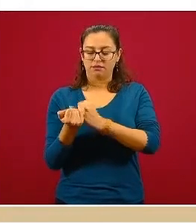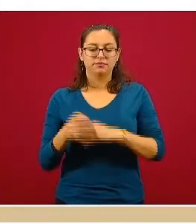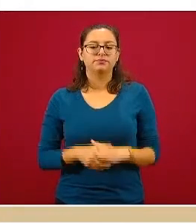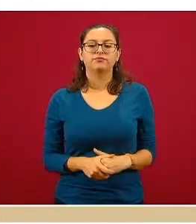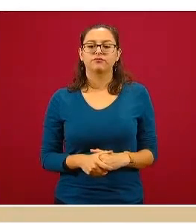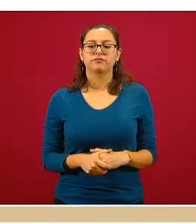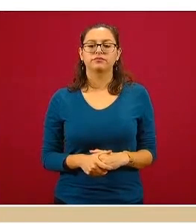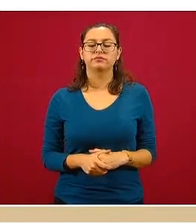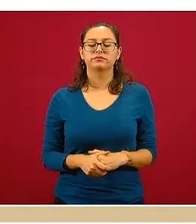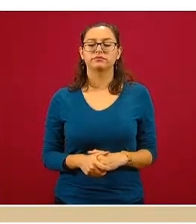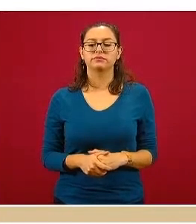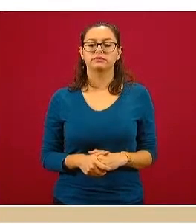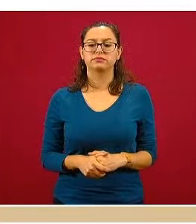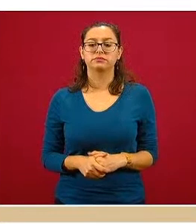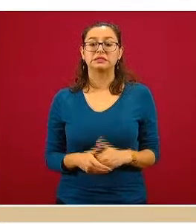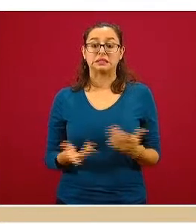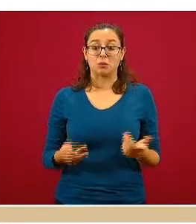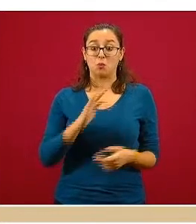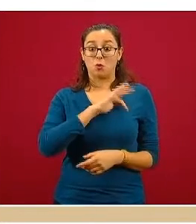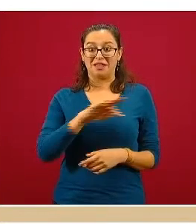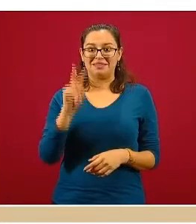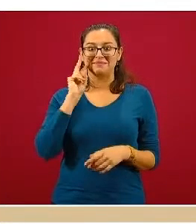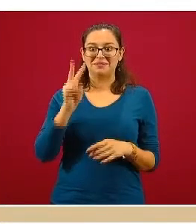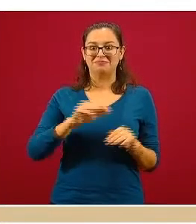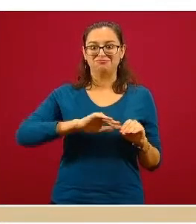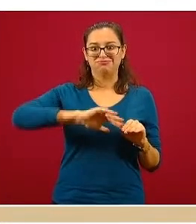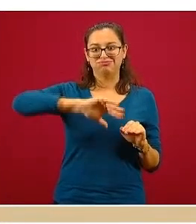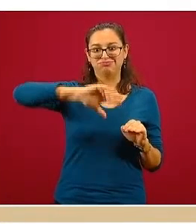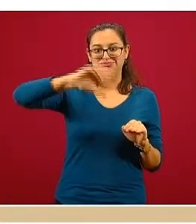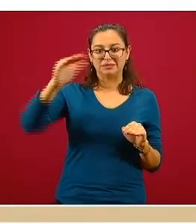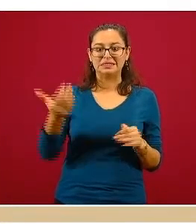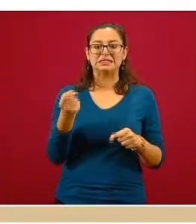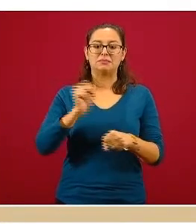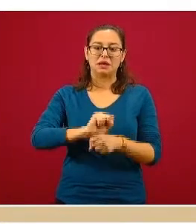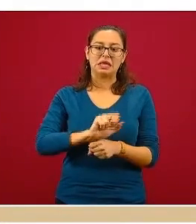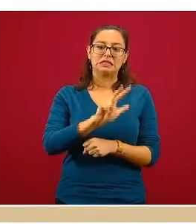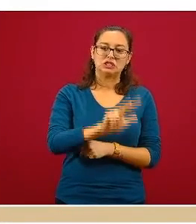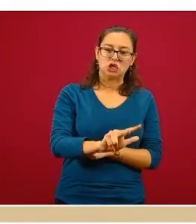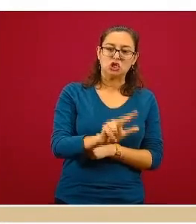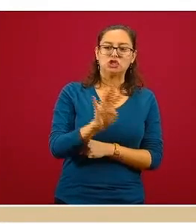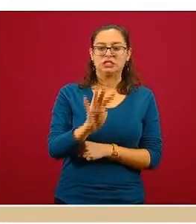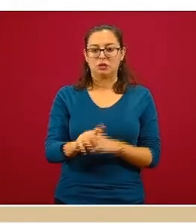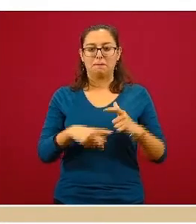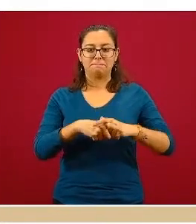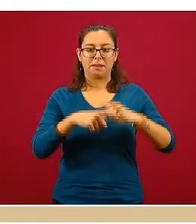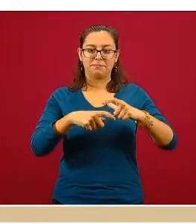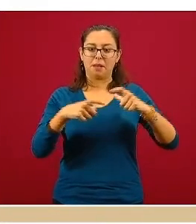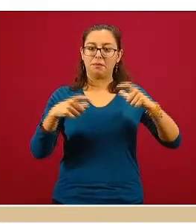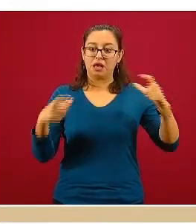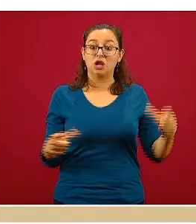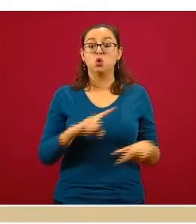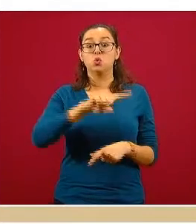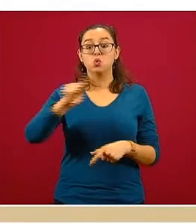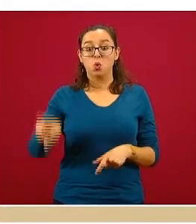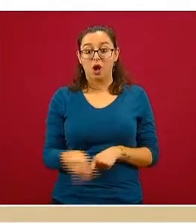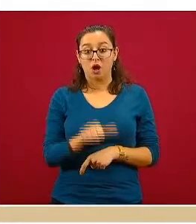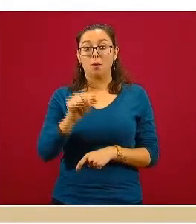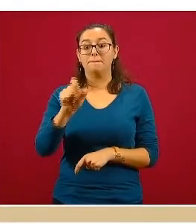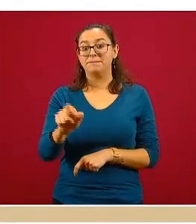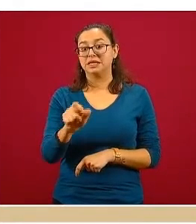La curva de positividad, vean cómo se incrementa ya desde la semana 18-19, pero vuelve a incrementarse para la